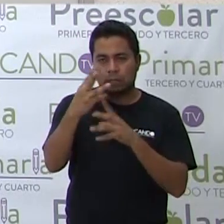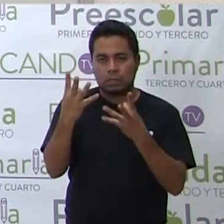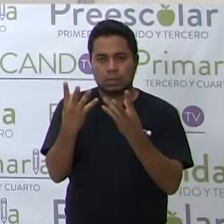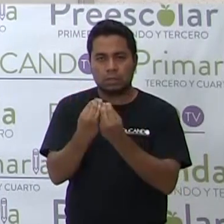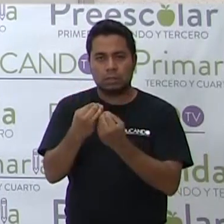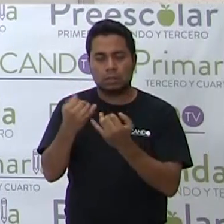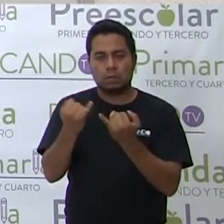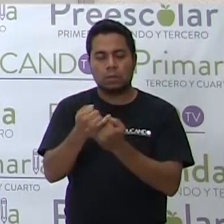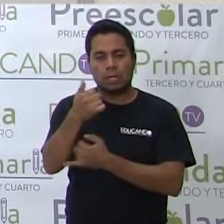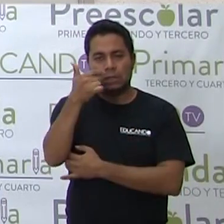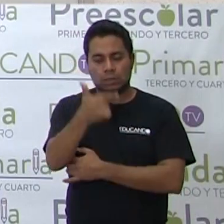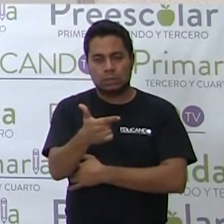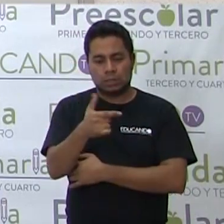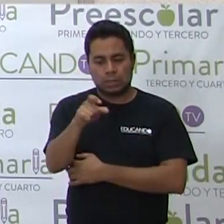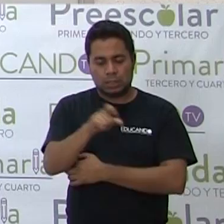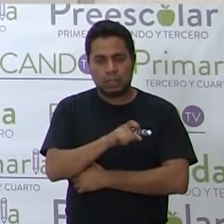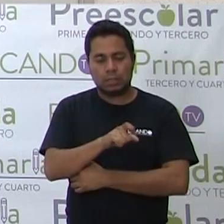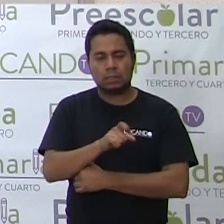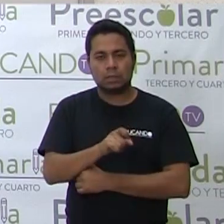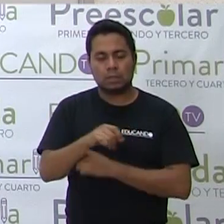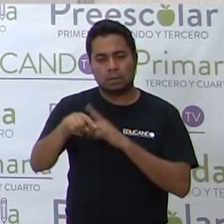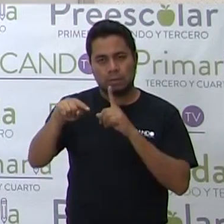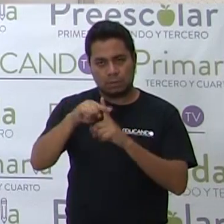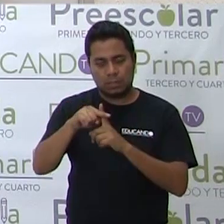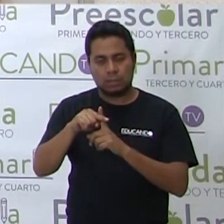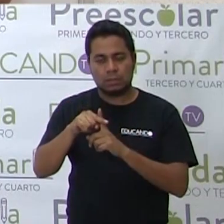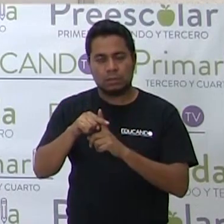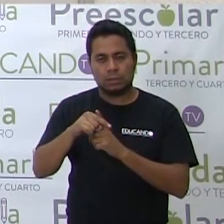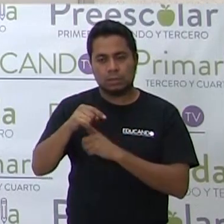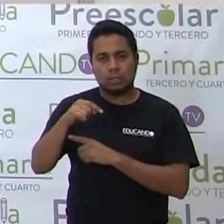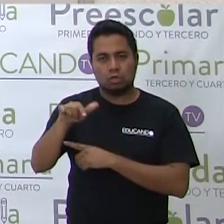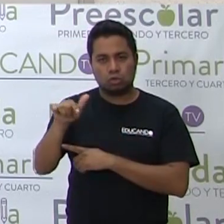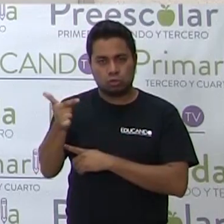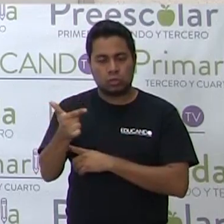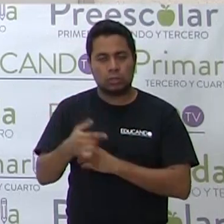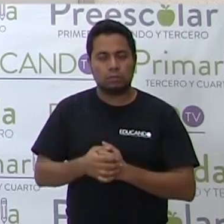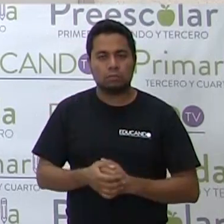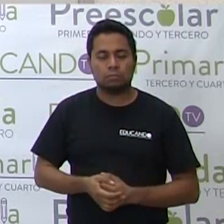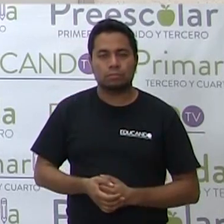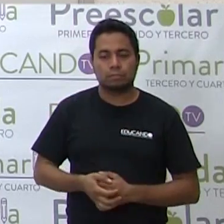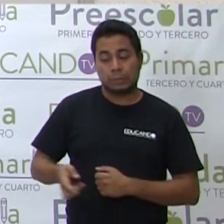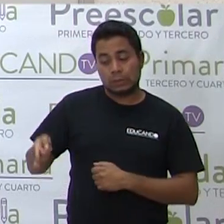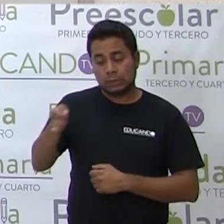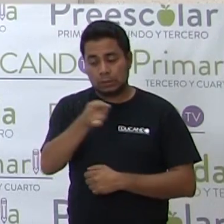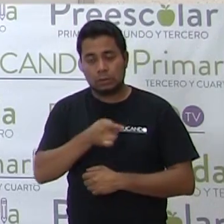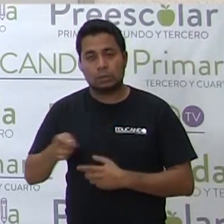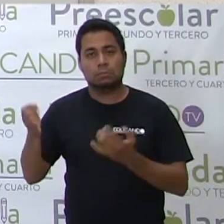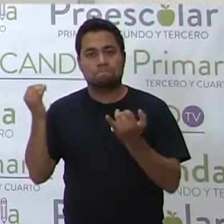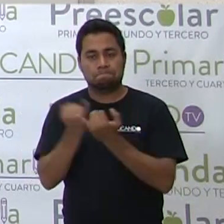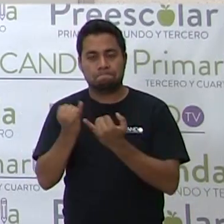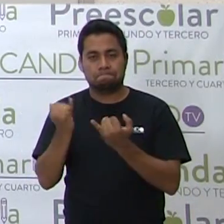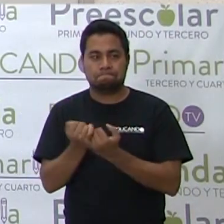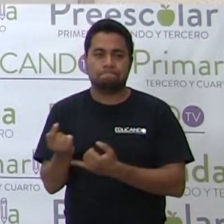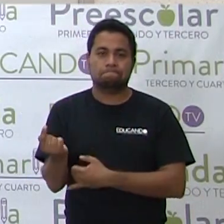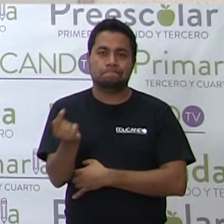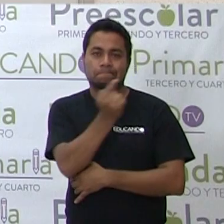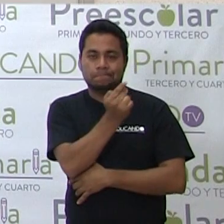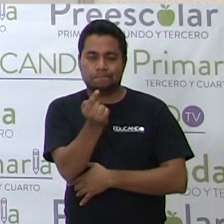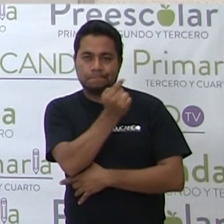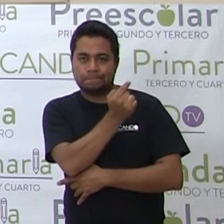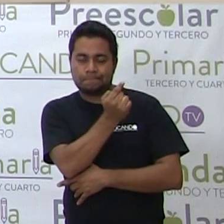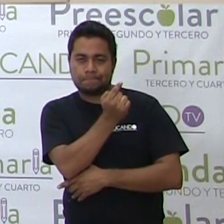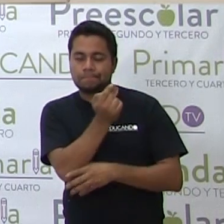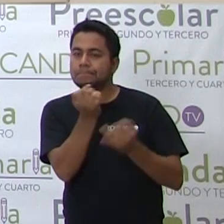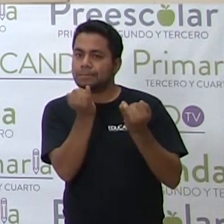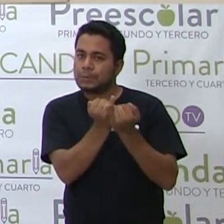7 7x + 12 esto nos dio la ecuación